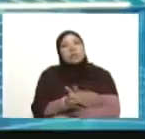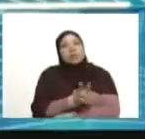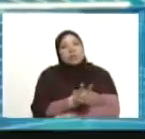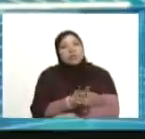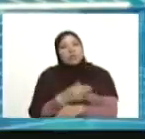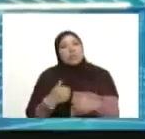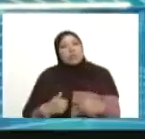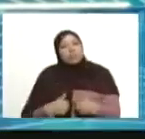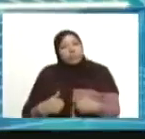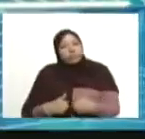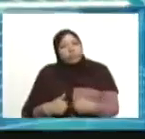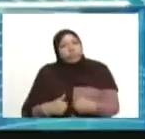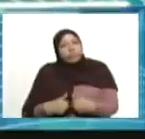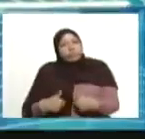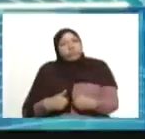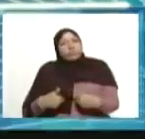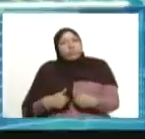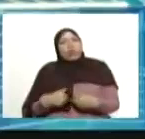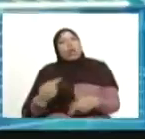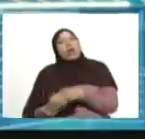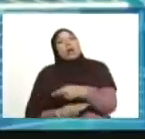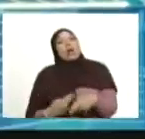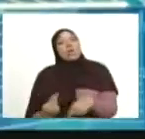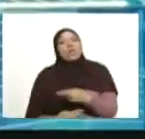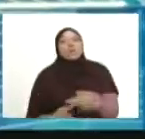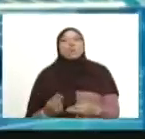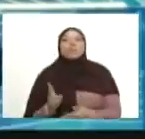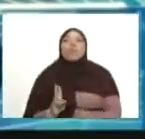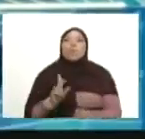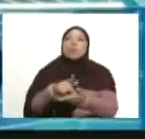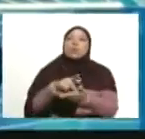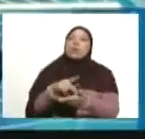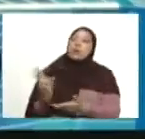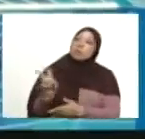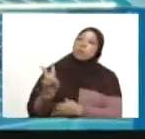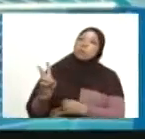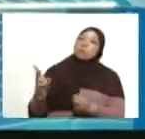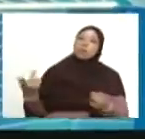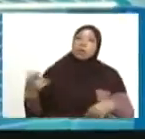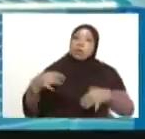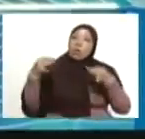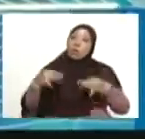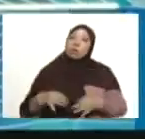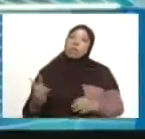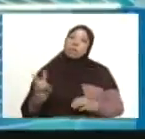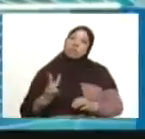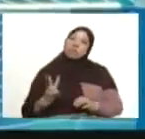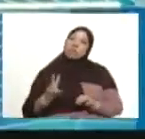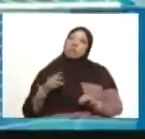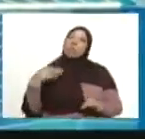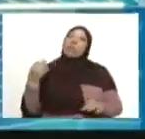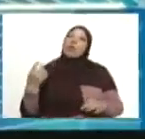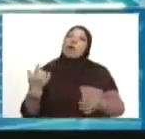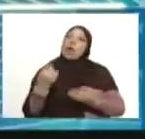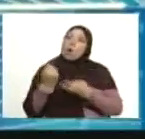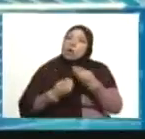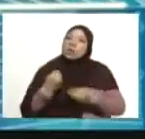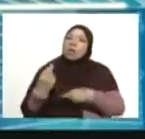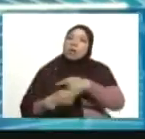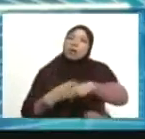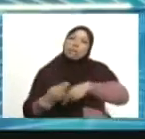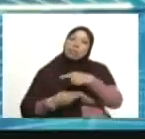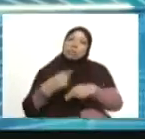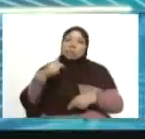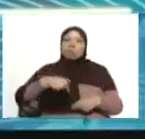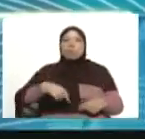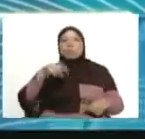usted para garantizar mantener la revolución de pie y llevar este barco a buen término, presidente. Creo que eso es lo que está revolucionando hoy